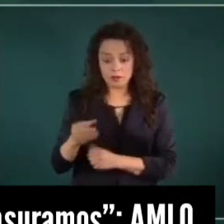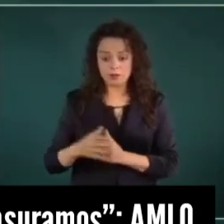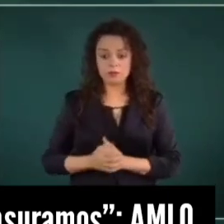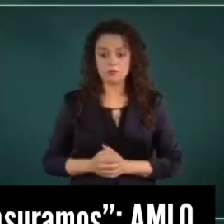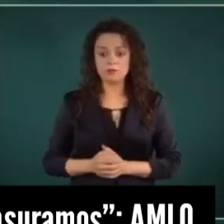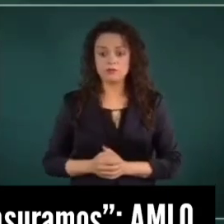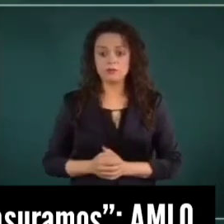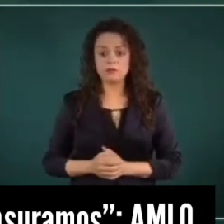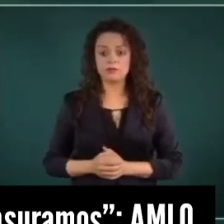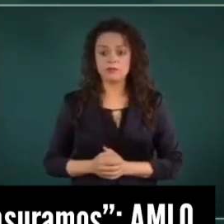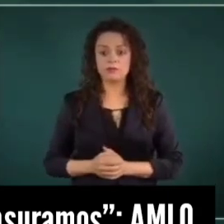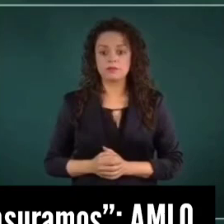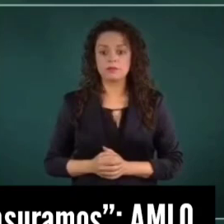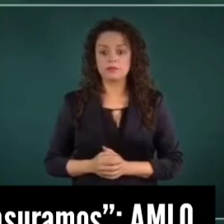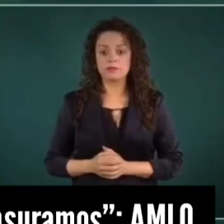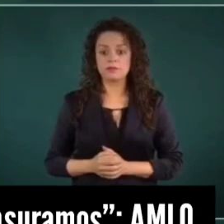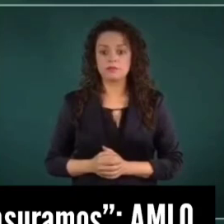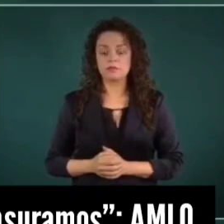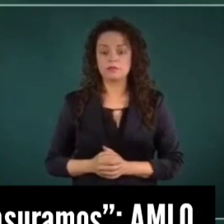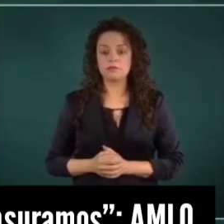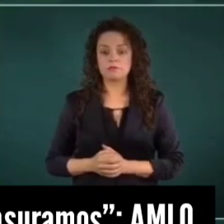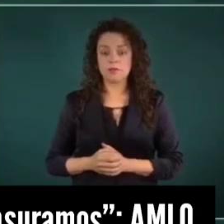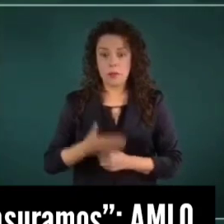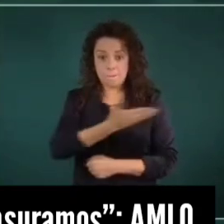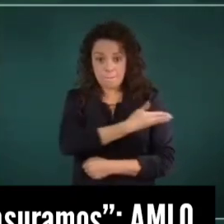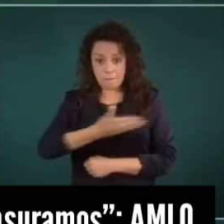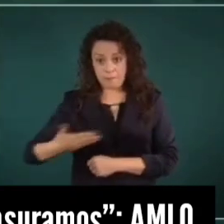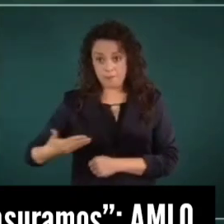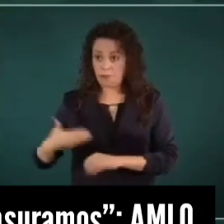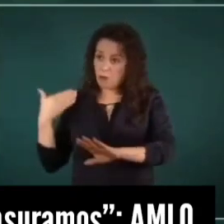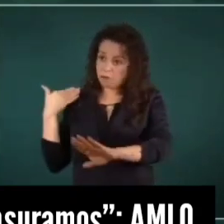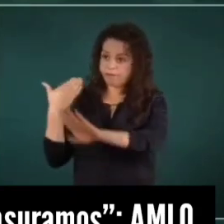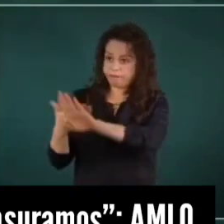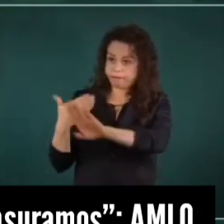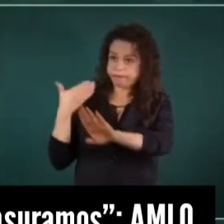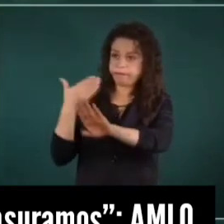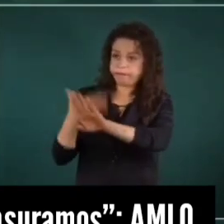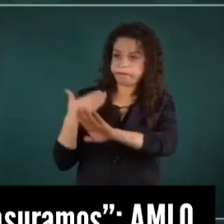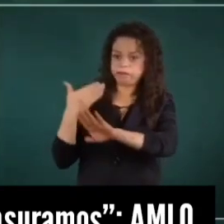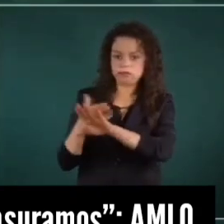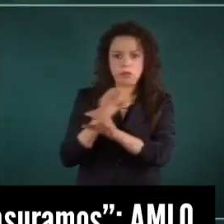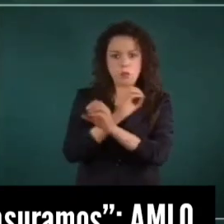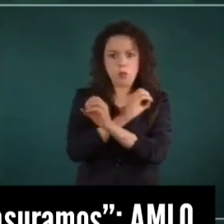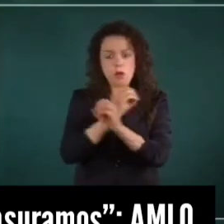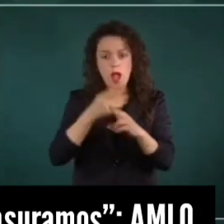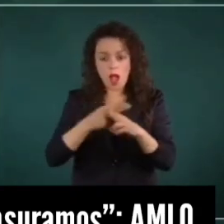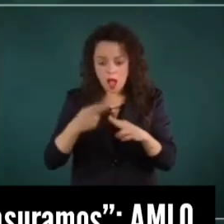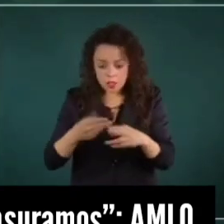ataca a un presidente de la República como ahora.